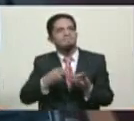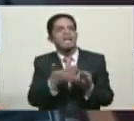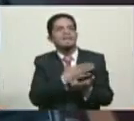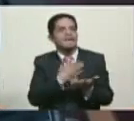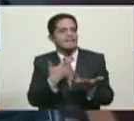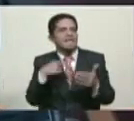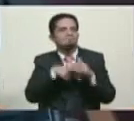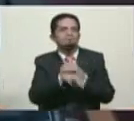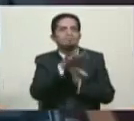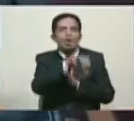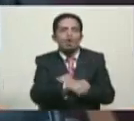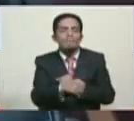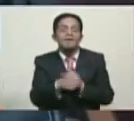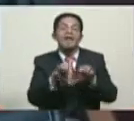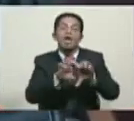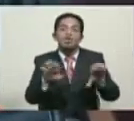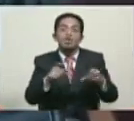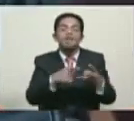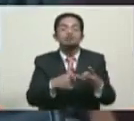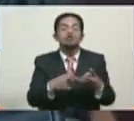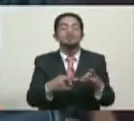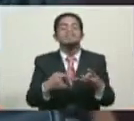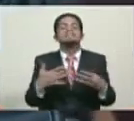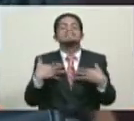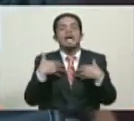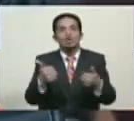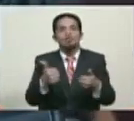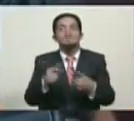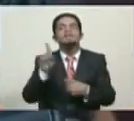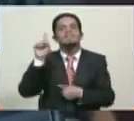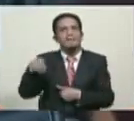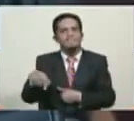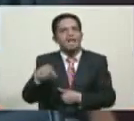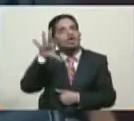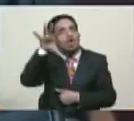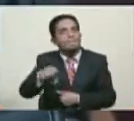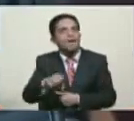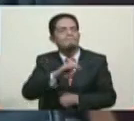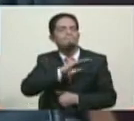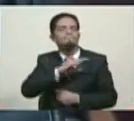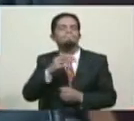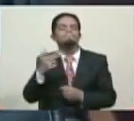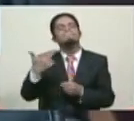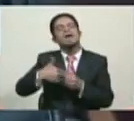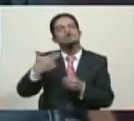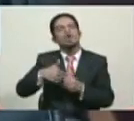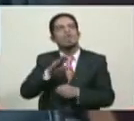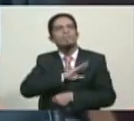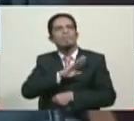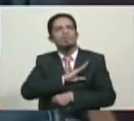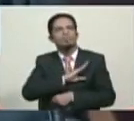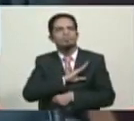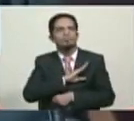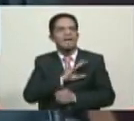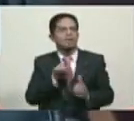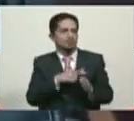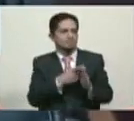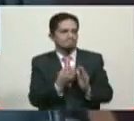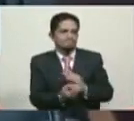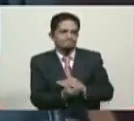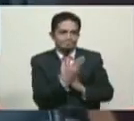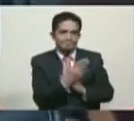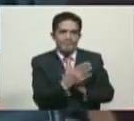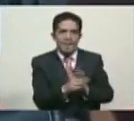educación, la salud y la joya de la corona, el petróleo. La Constitución Nacional hizo viva su letra. Conforme